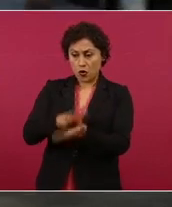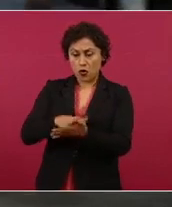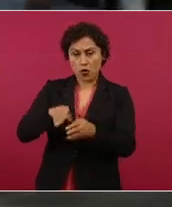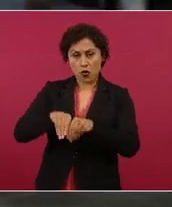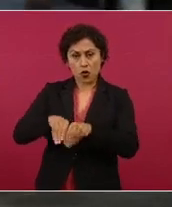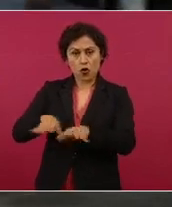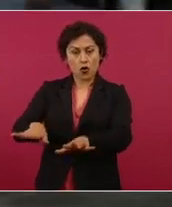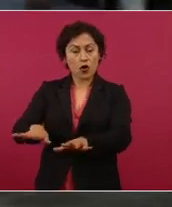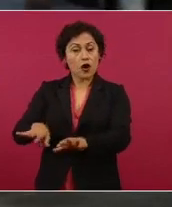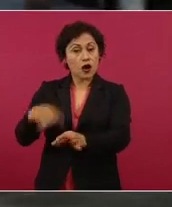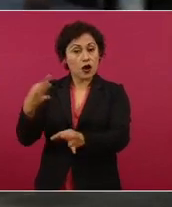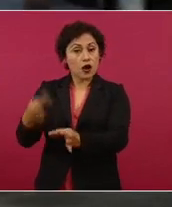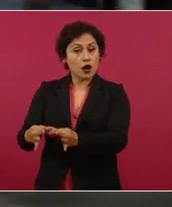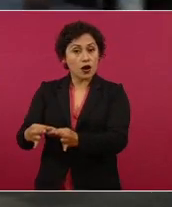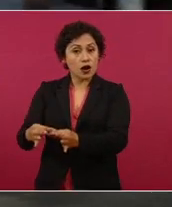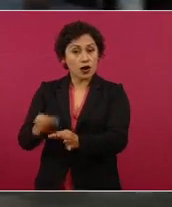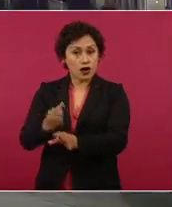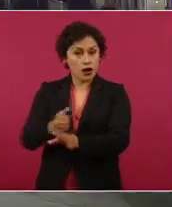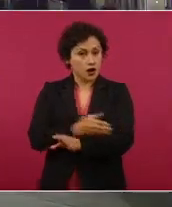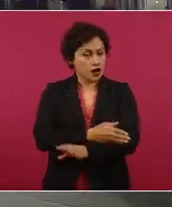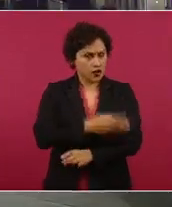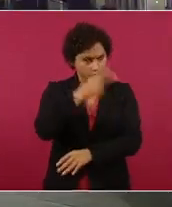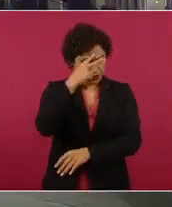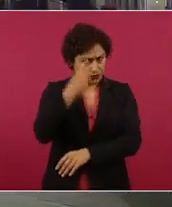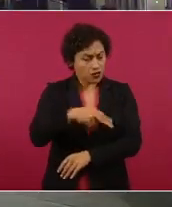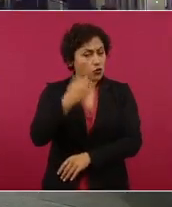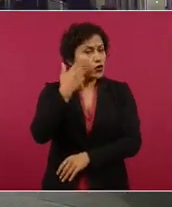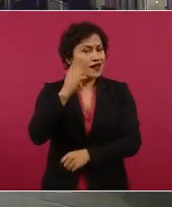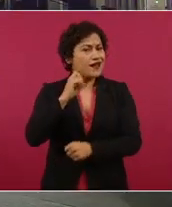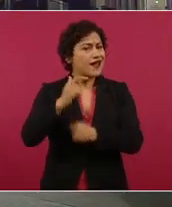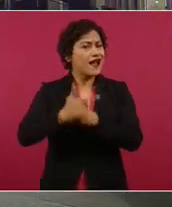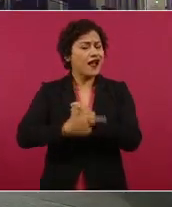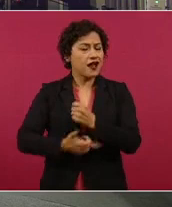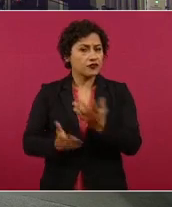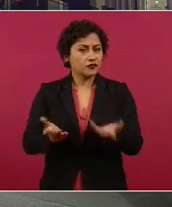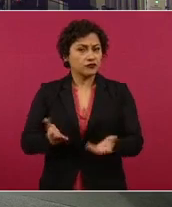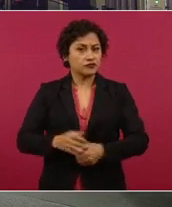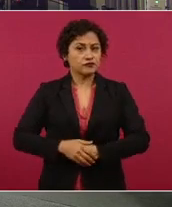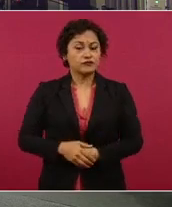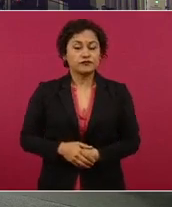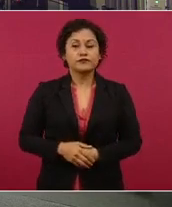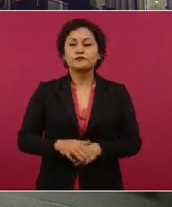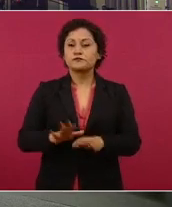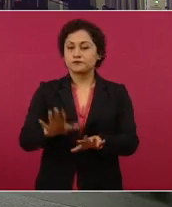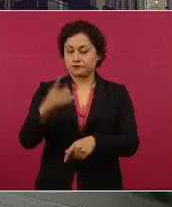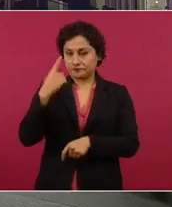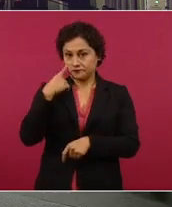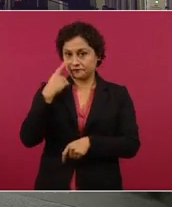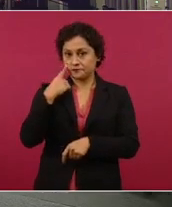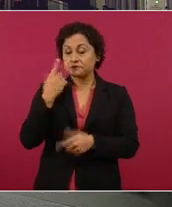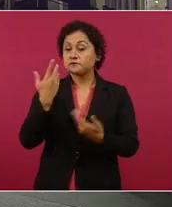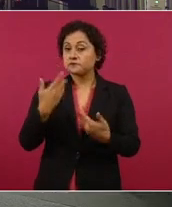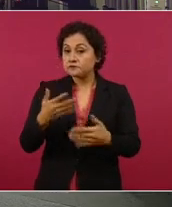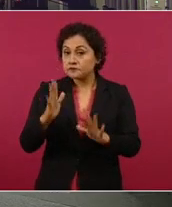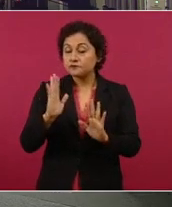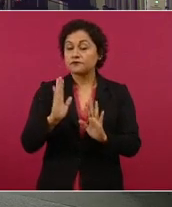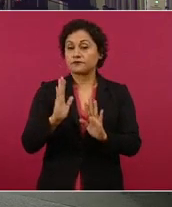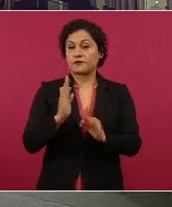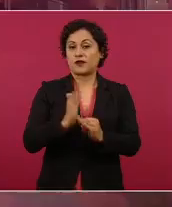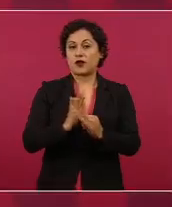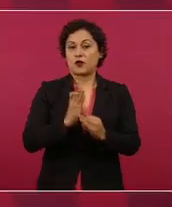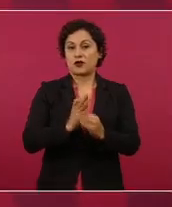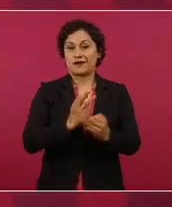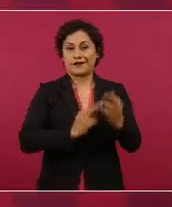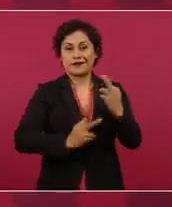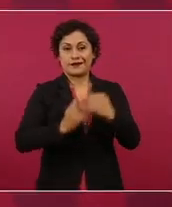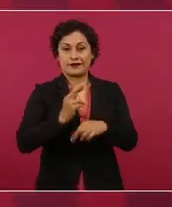oficial? Sí, se está viendo el que lleguen acuerdos. Acaba de regresar